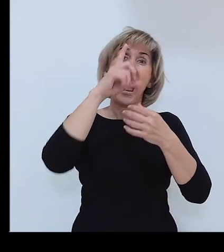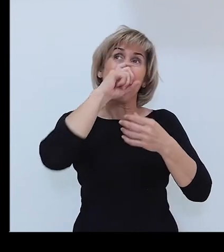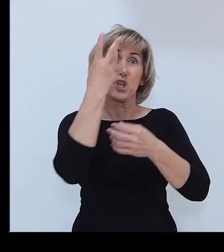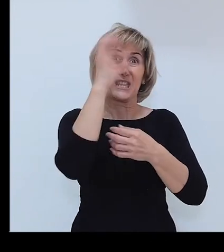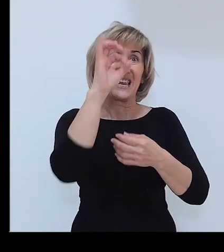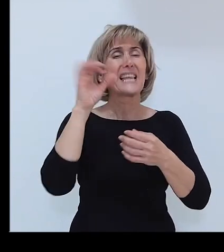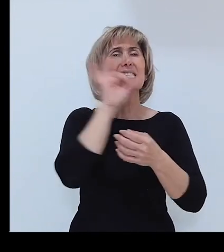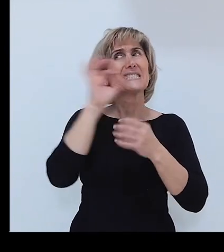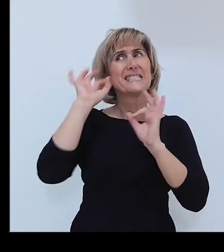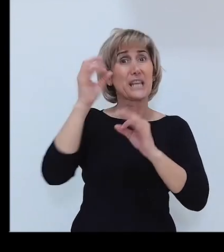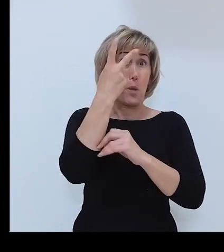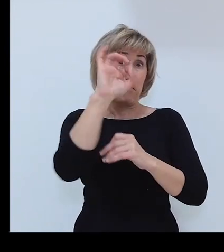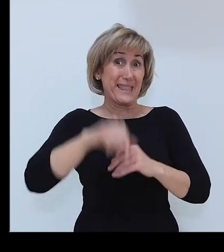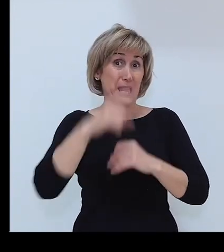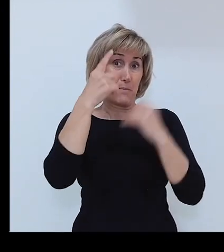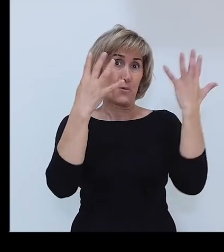del siglo XX,